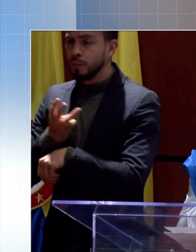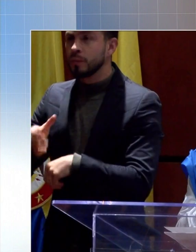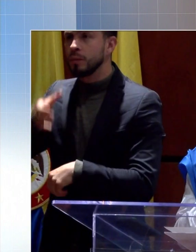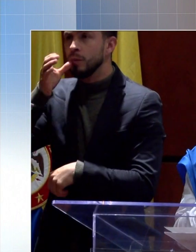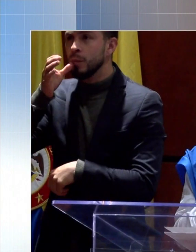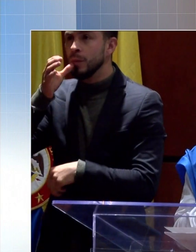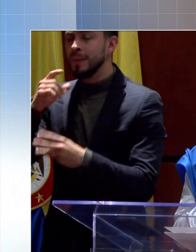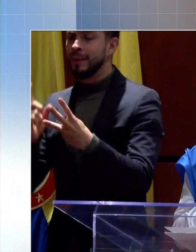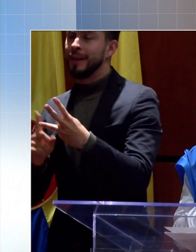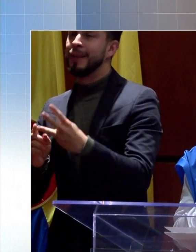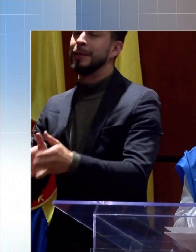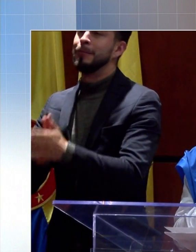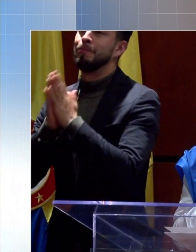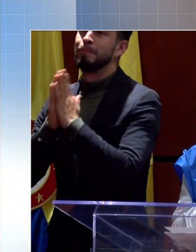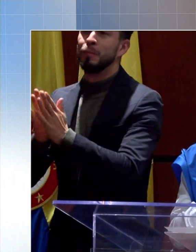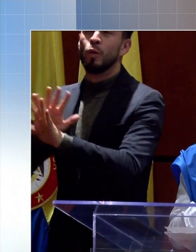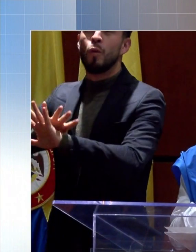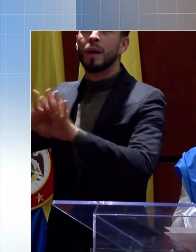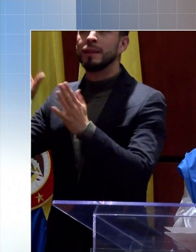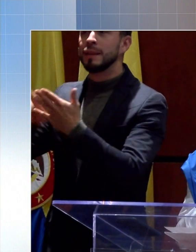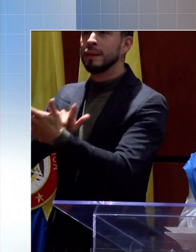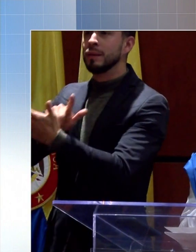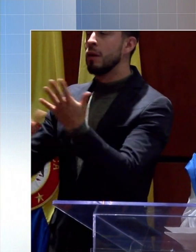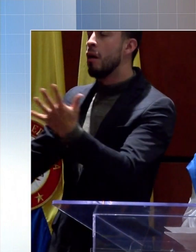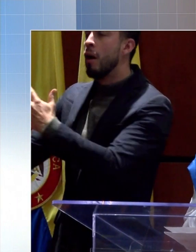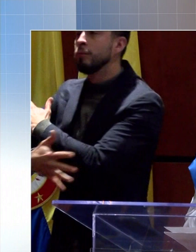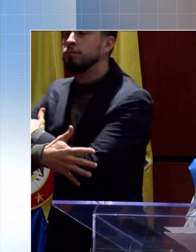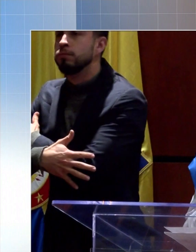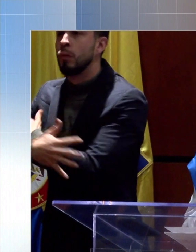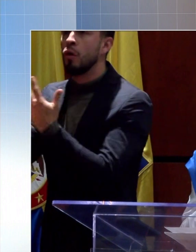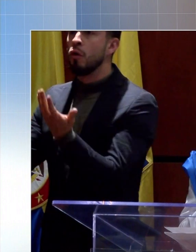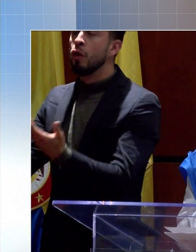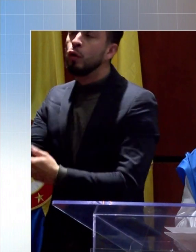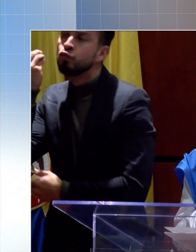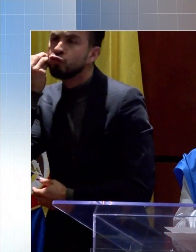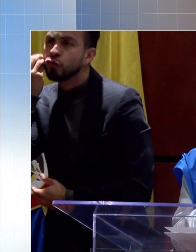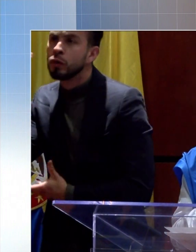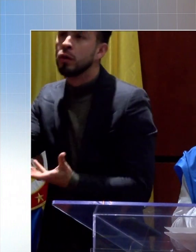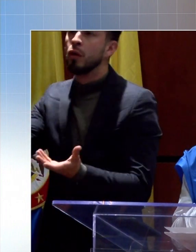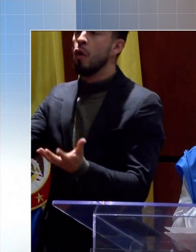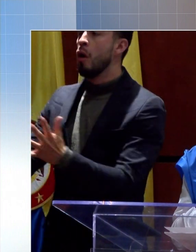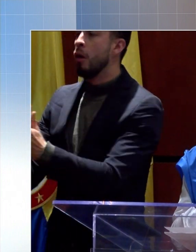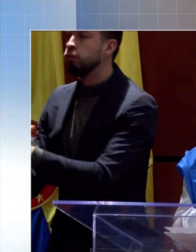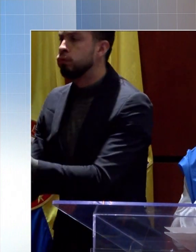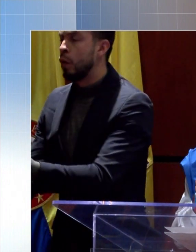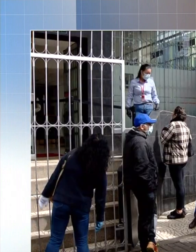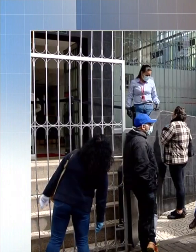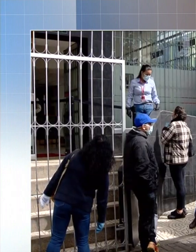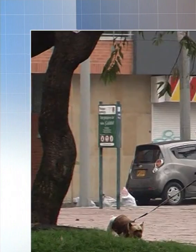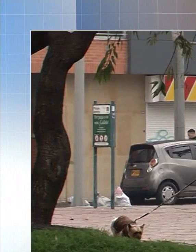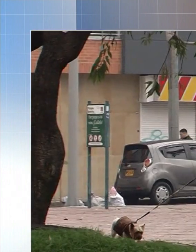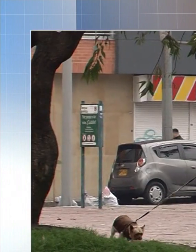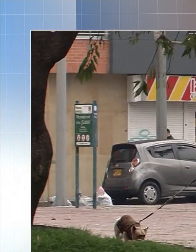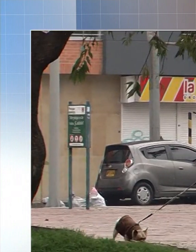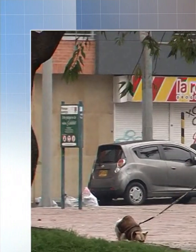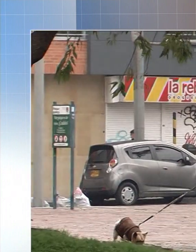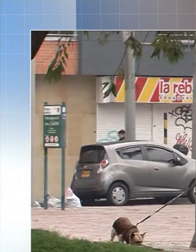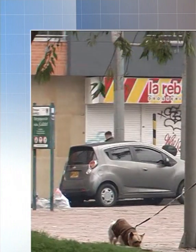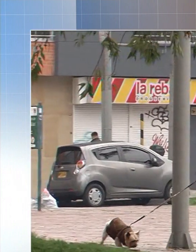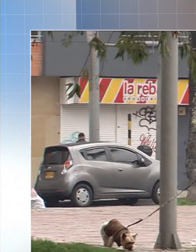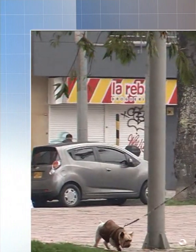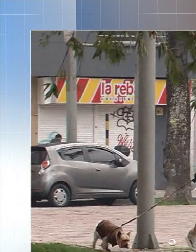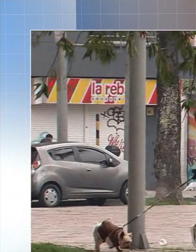vez tras otra vez haciendo una permanente riposta de las políticas del gobierno de guandú que casi que